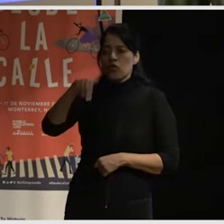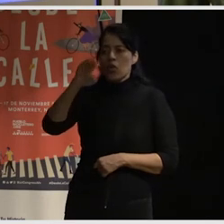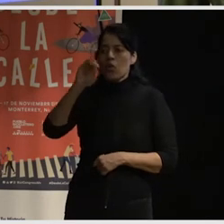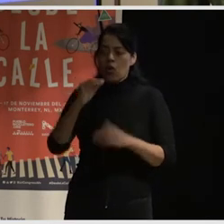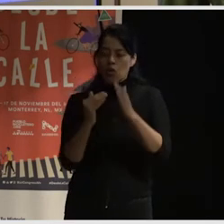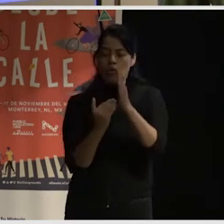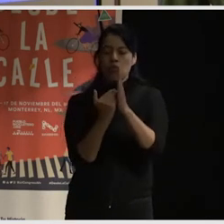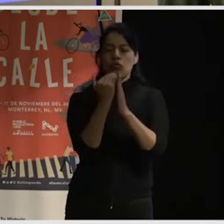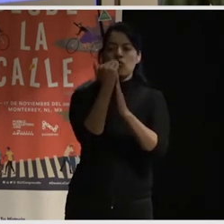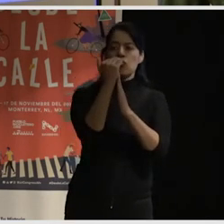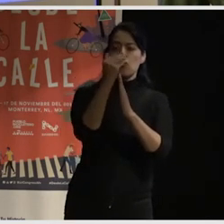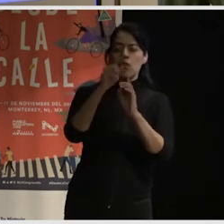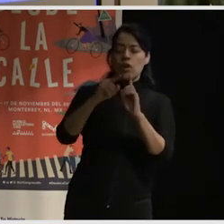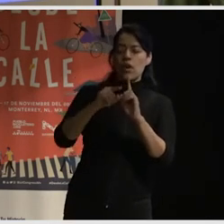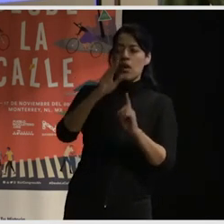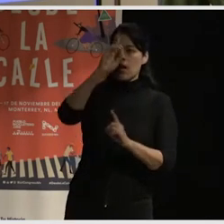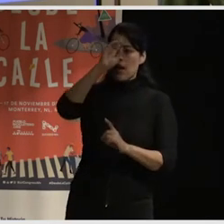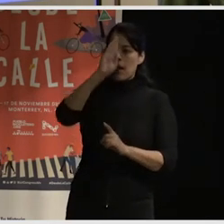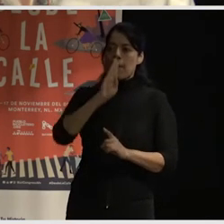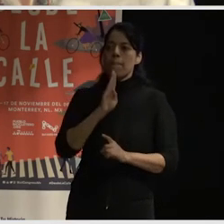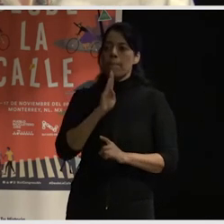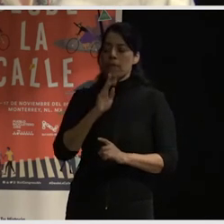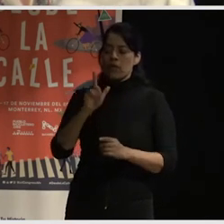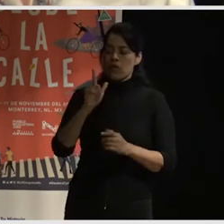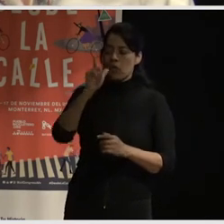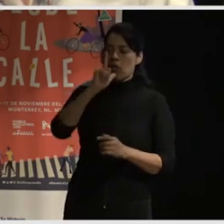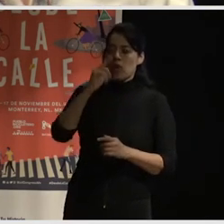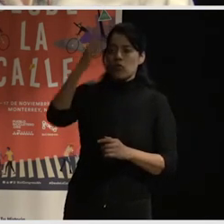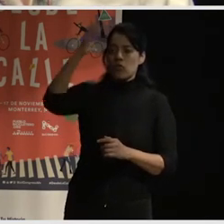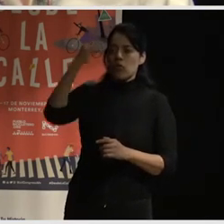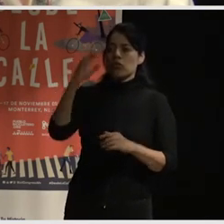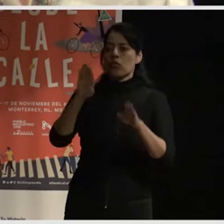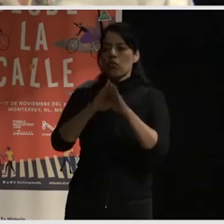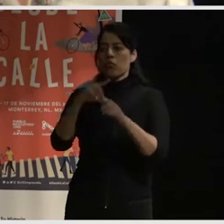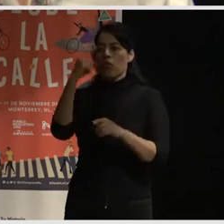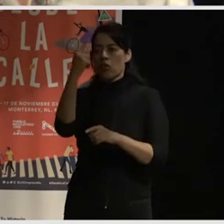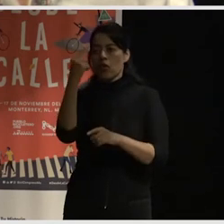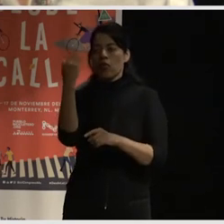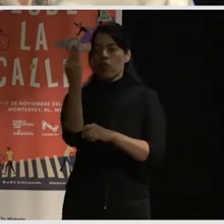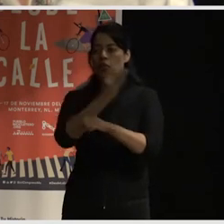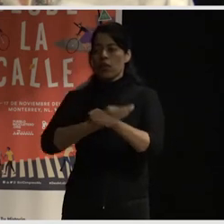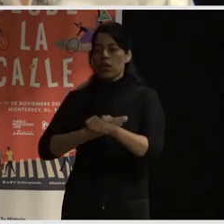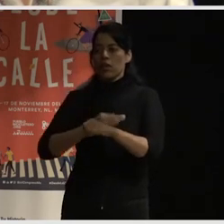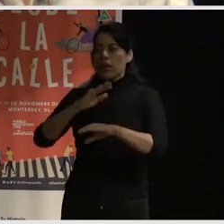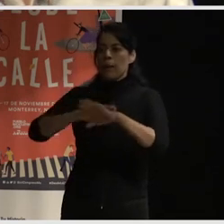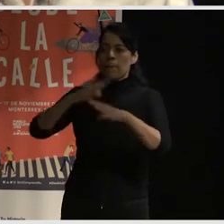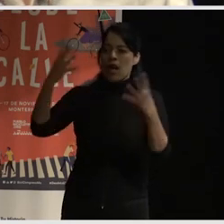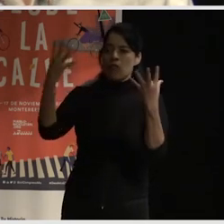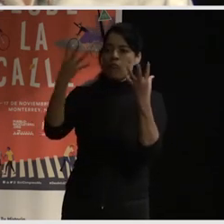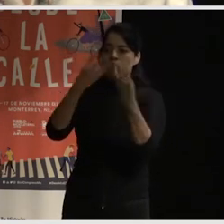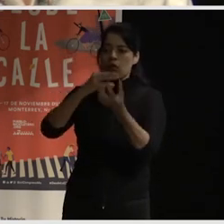mediodía con la luz del sol esté más o menos a la una de la tarde es cuando hemos visto que hay mayor concentración